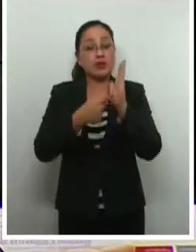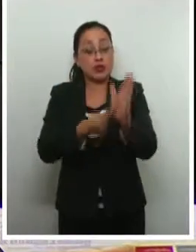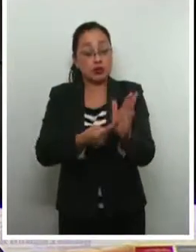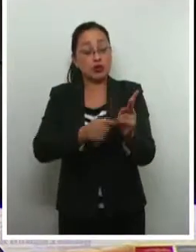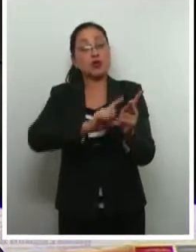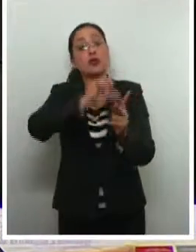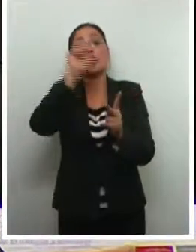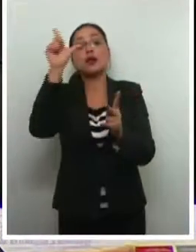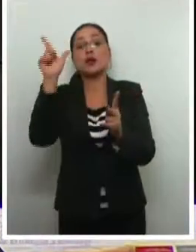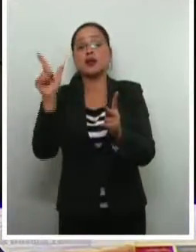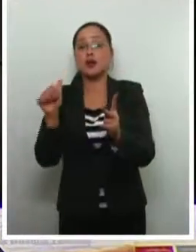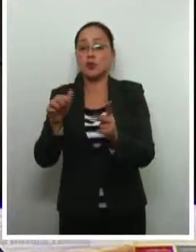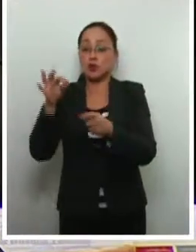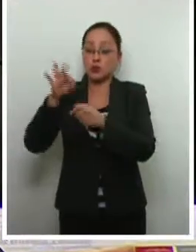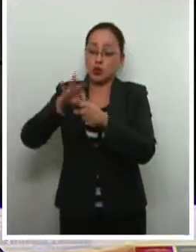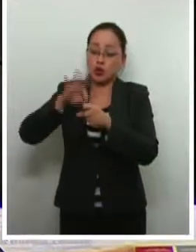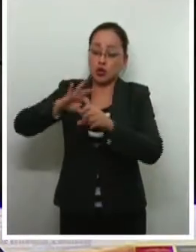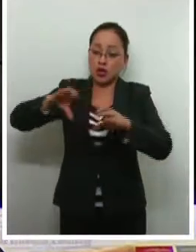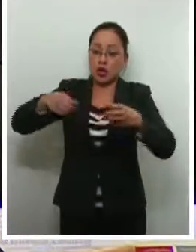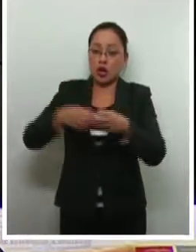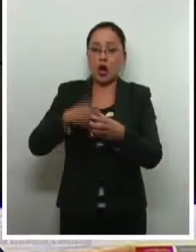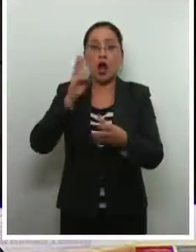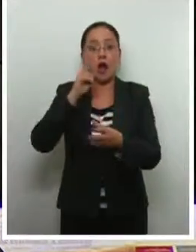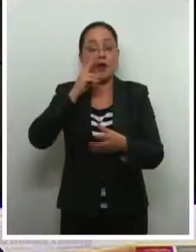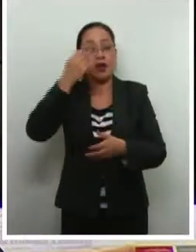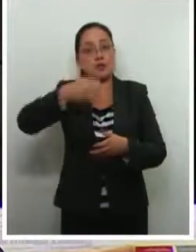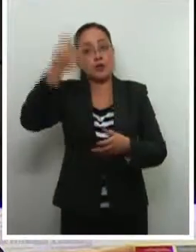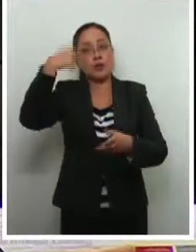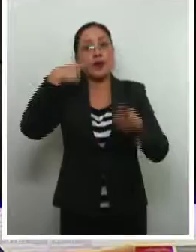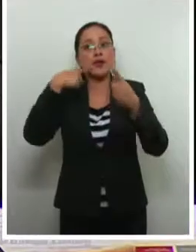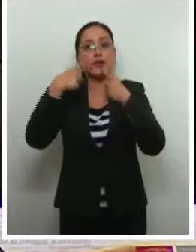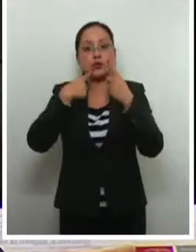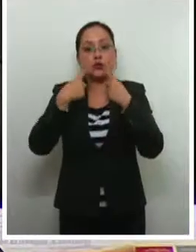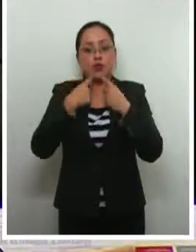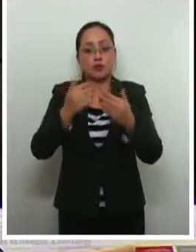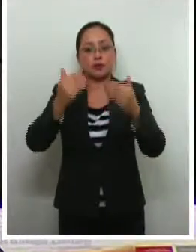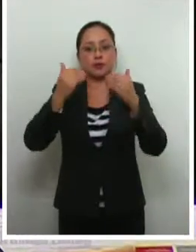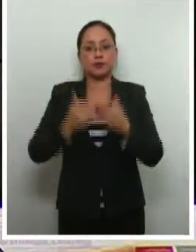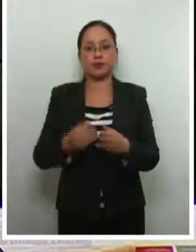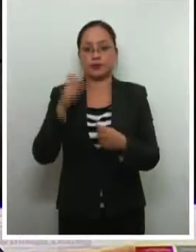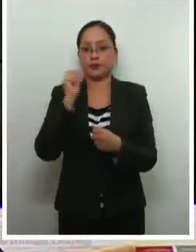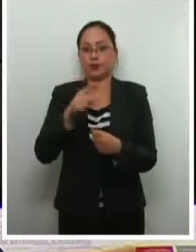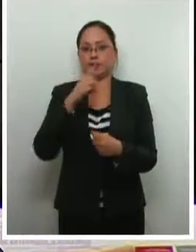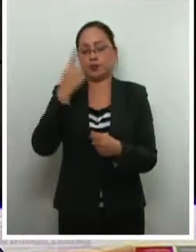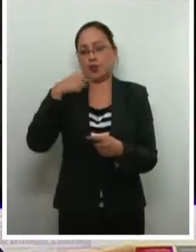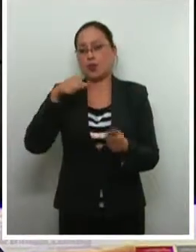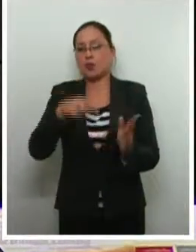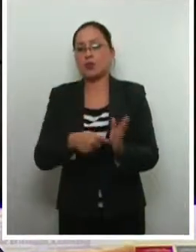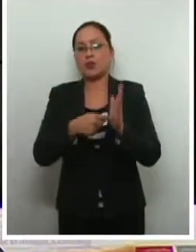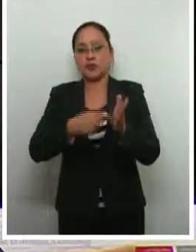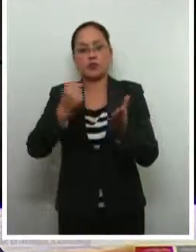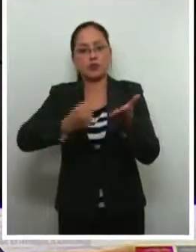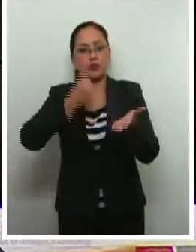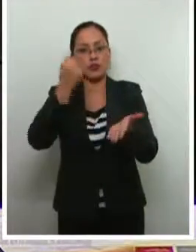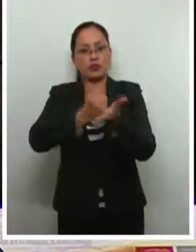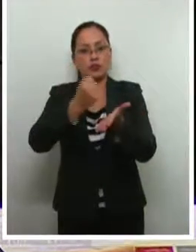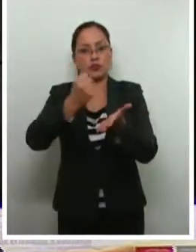presentación y votación para ver si se admiten a discusión y posteriormente